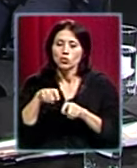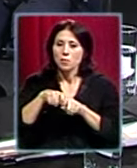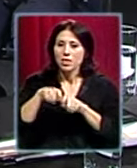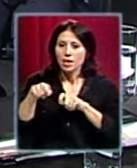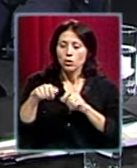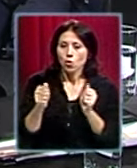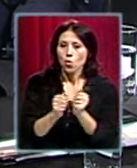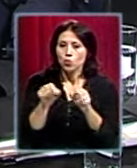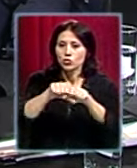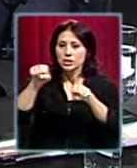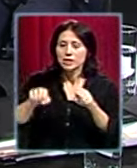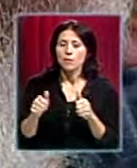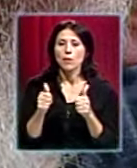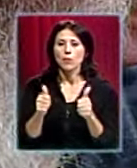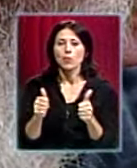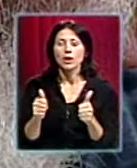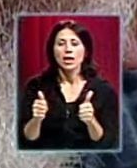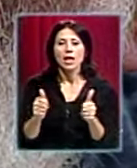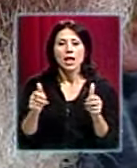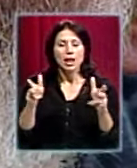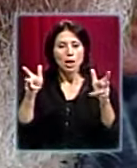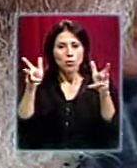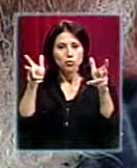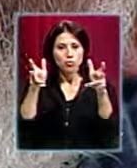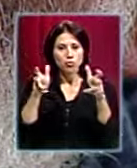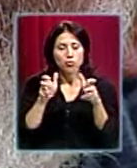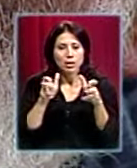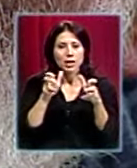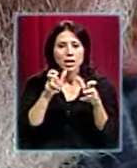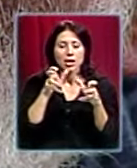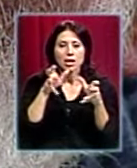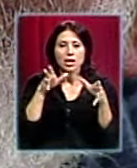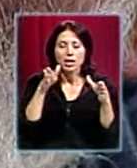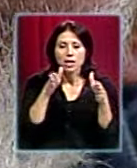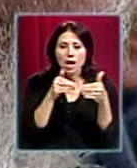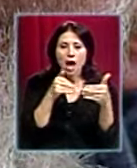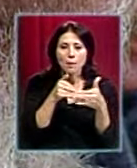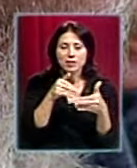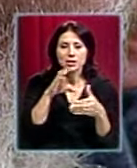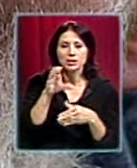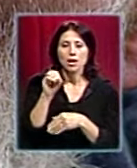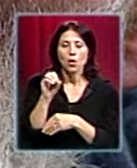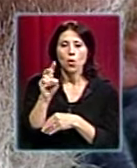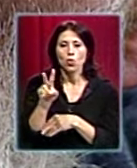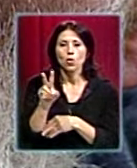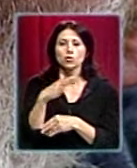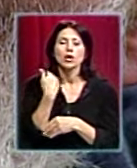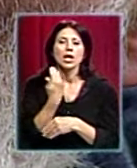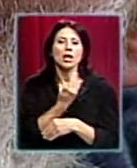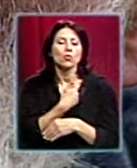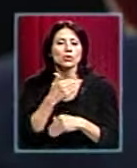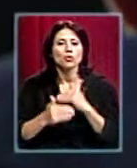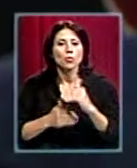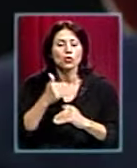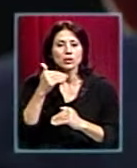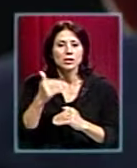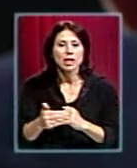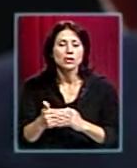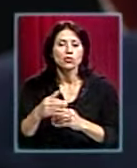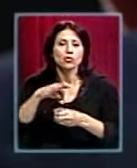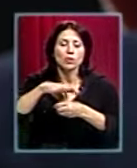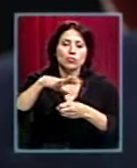tipo la captura y almacenamiento de CO2 en nuestros procesos de siembra de